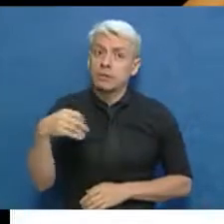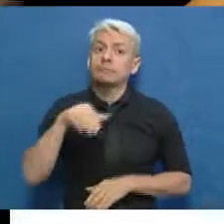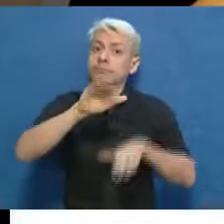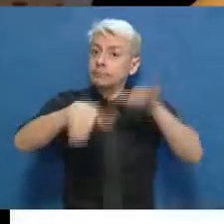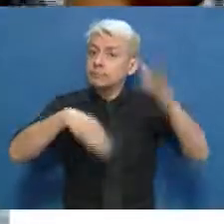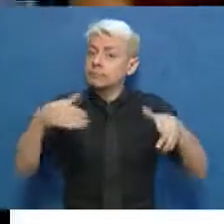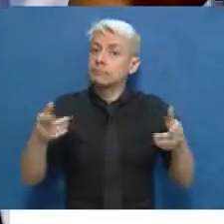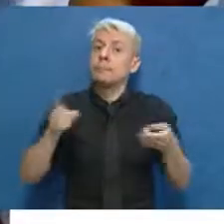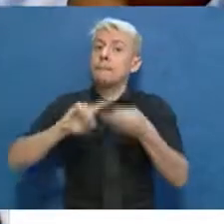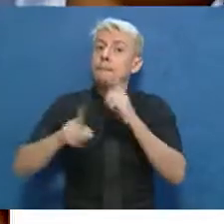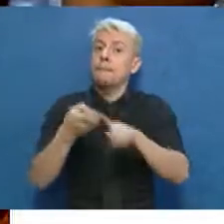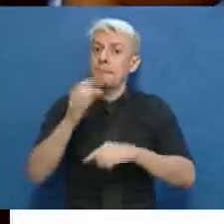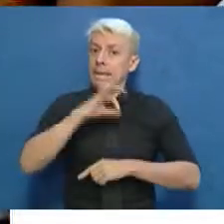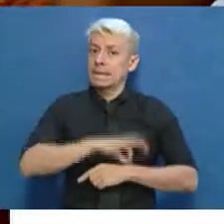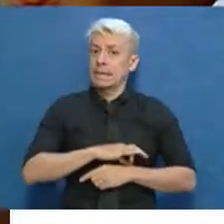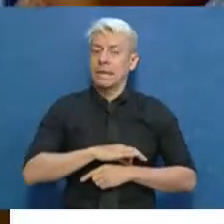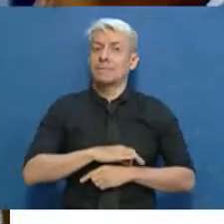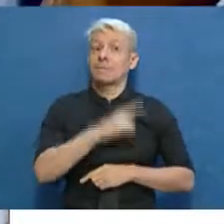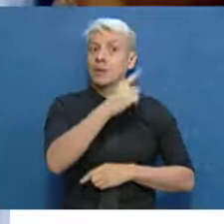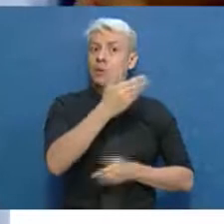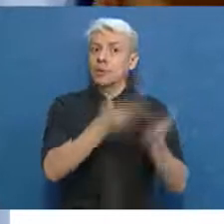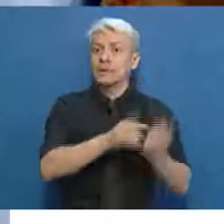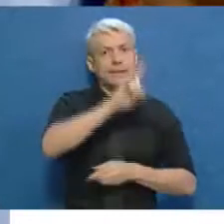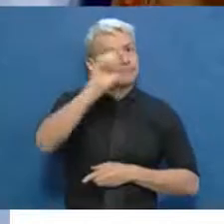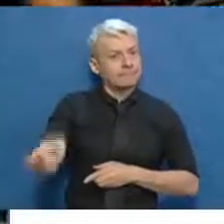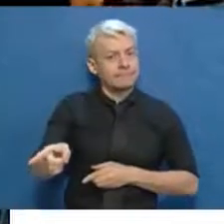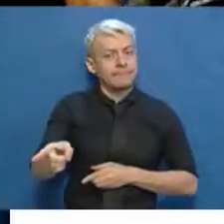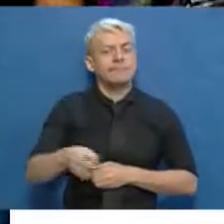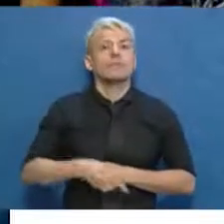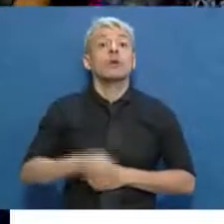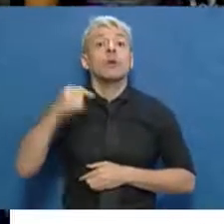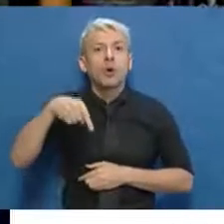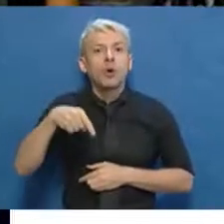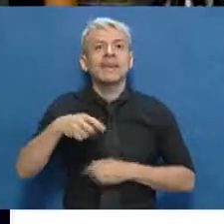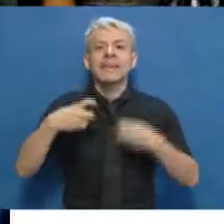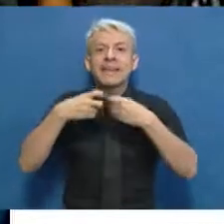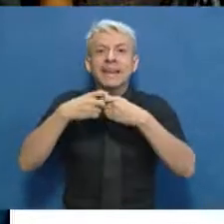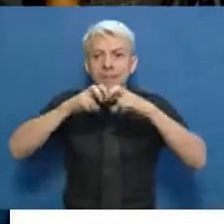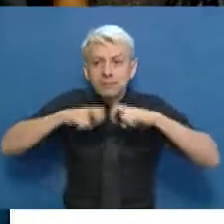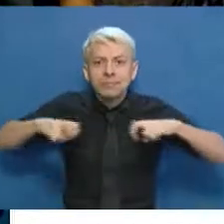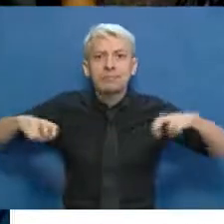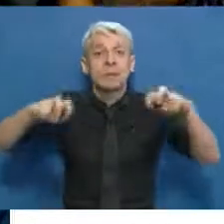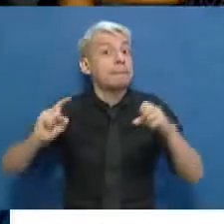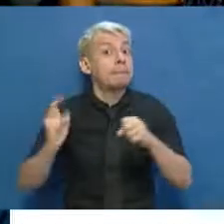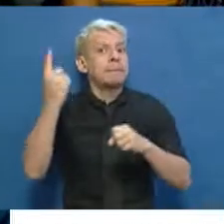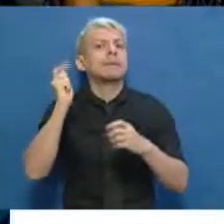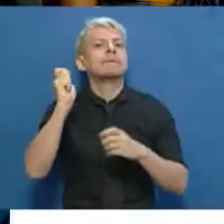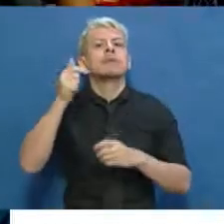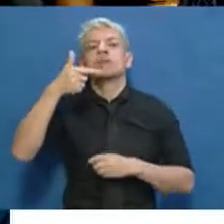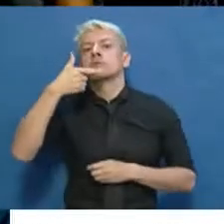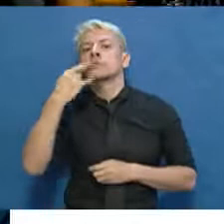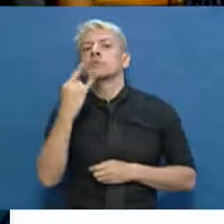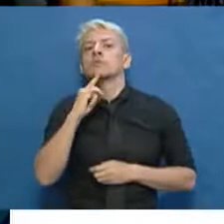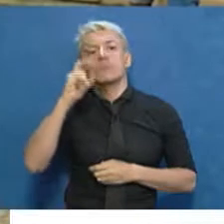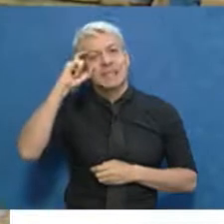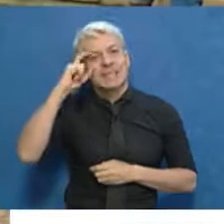paritarias obligado por un fallo judicial. Hoy empezaron a sentarse los gremios, el primero de ellos es el SUTE, el